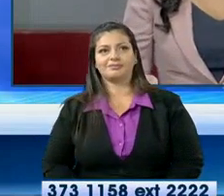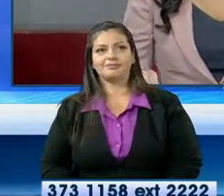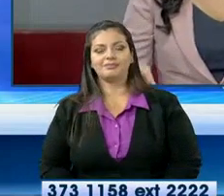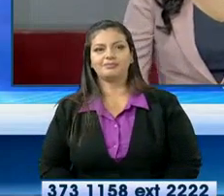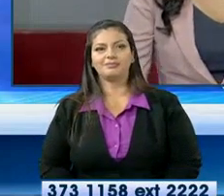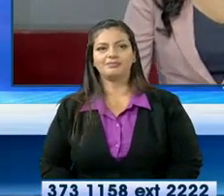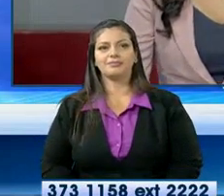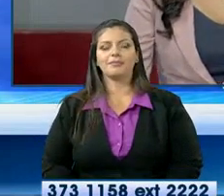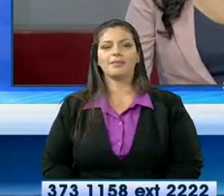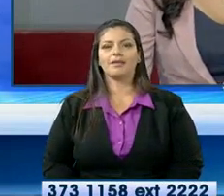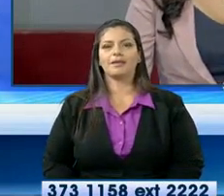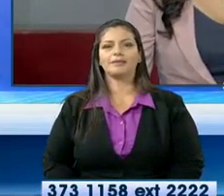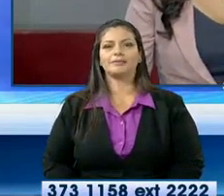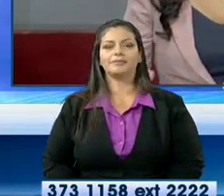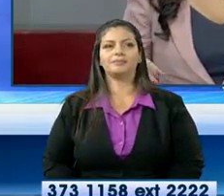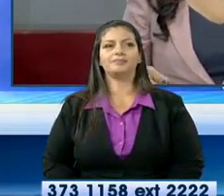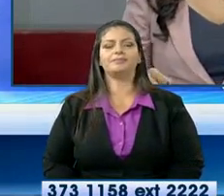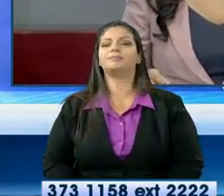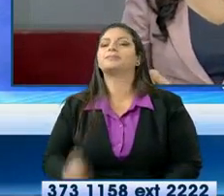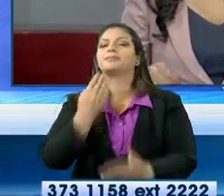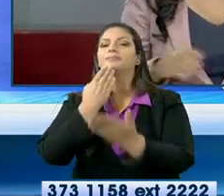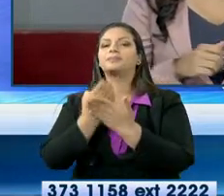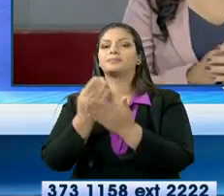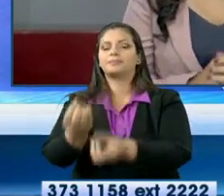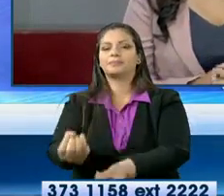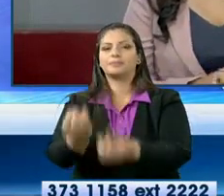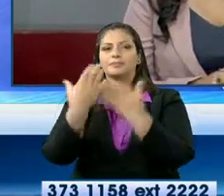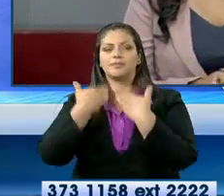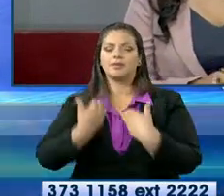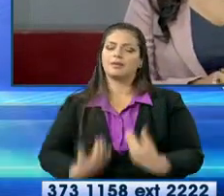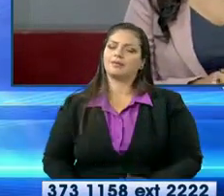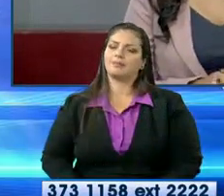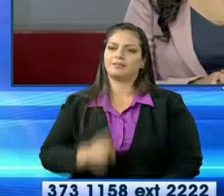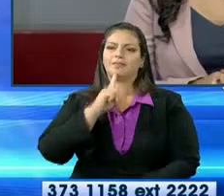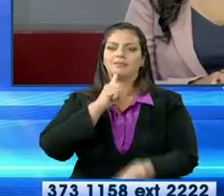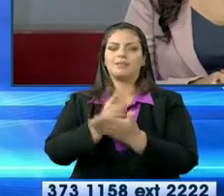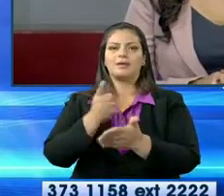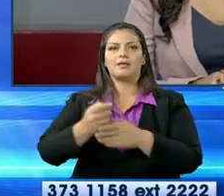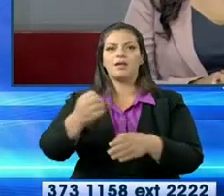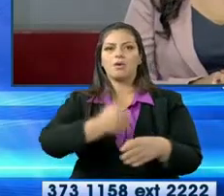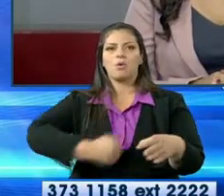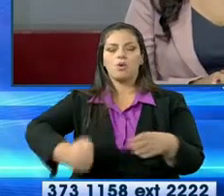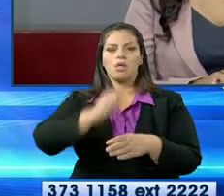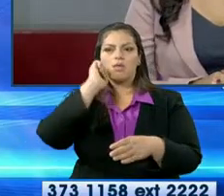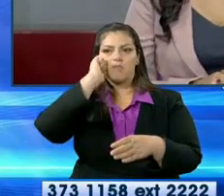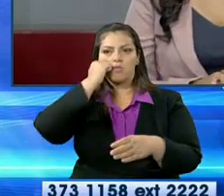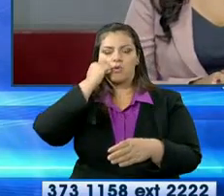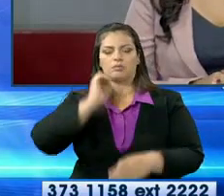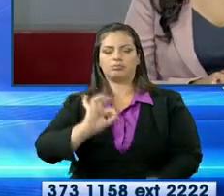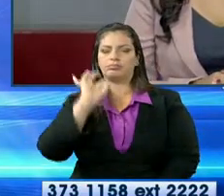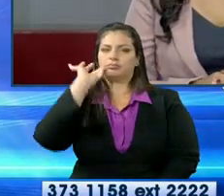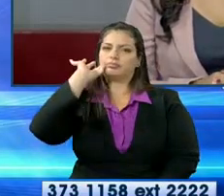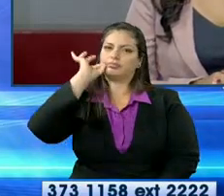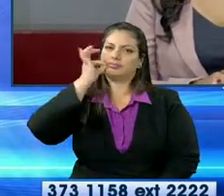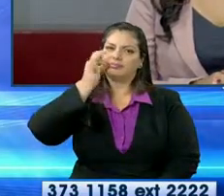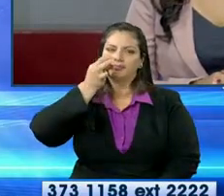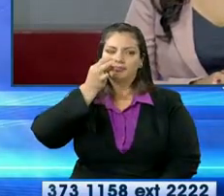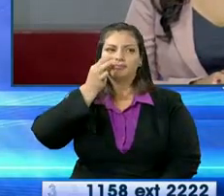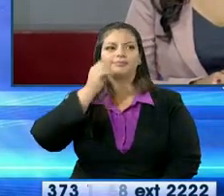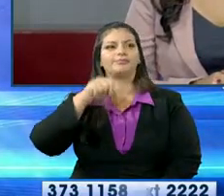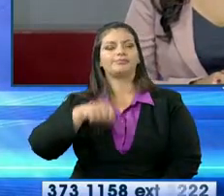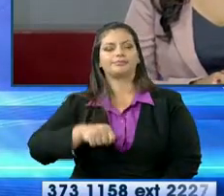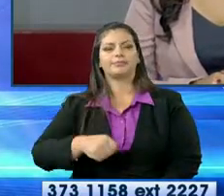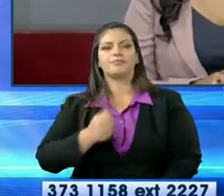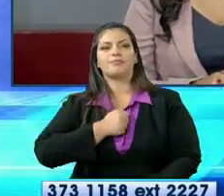Bueno, Enrique, gracias por la información. En verdad, como tú dices, es un verdadero manjar de la... Qué delicia. De la gastronomía ecuatoriana, la colada